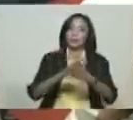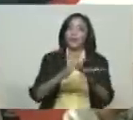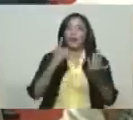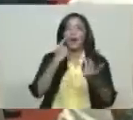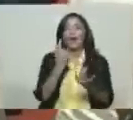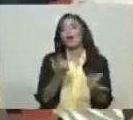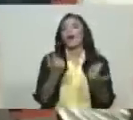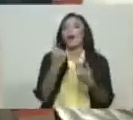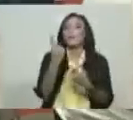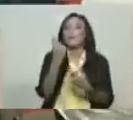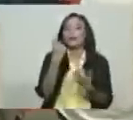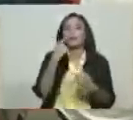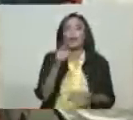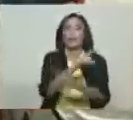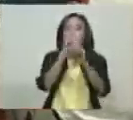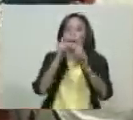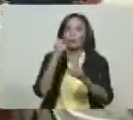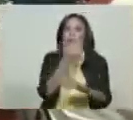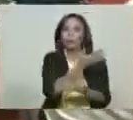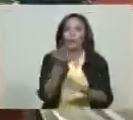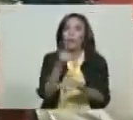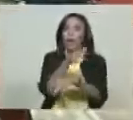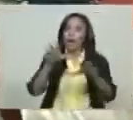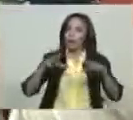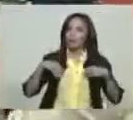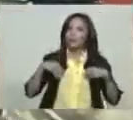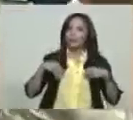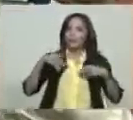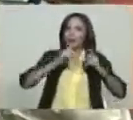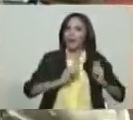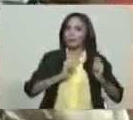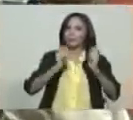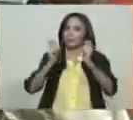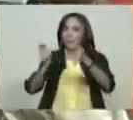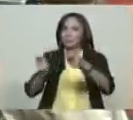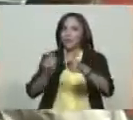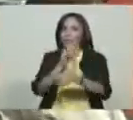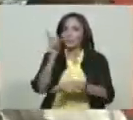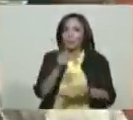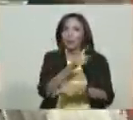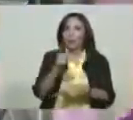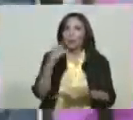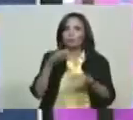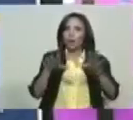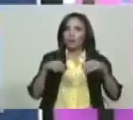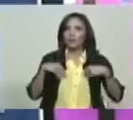Solo me falta preguntarle si acepta la designación.